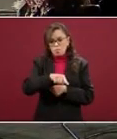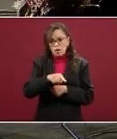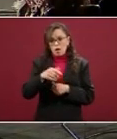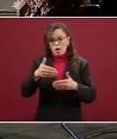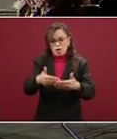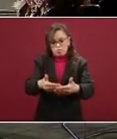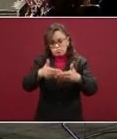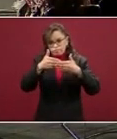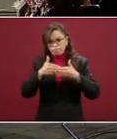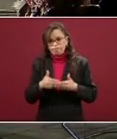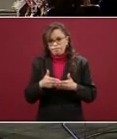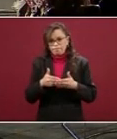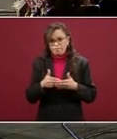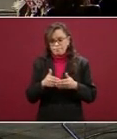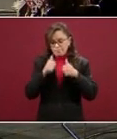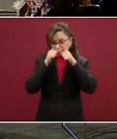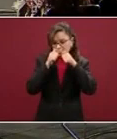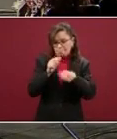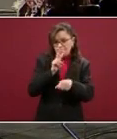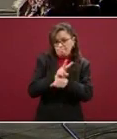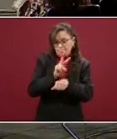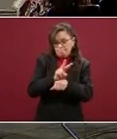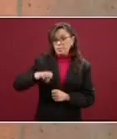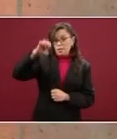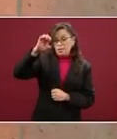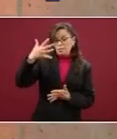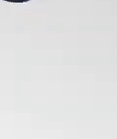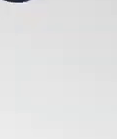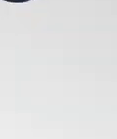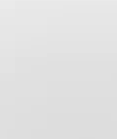el sano distanciamiento y mantenerse en sus casas.